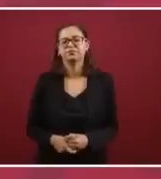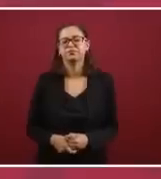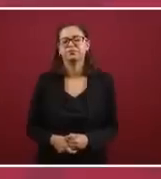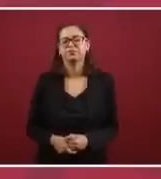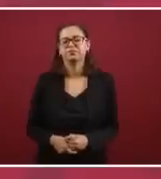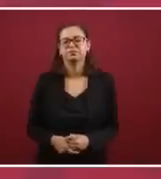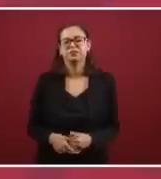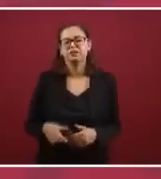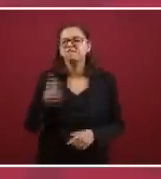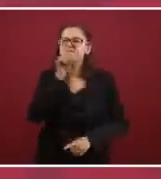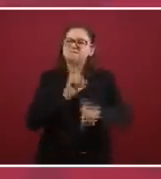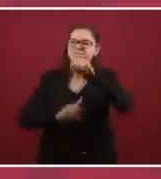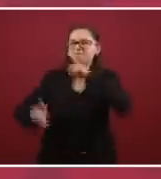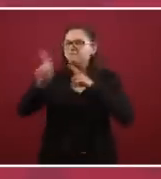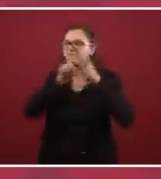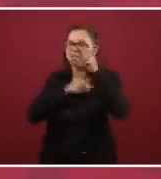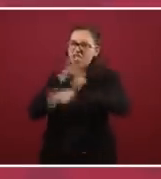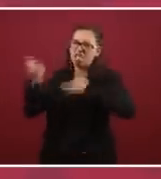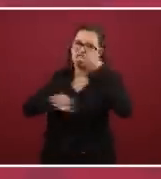difamar,